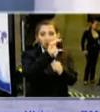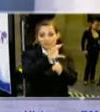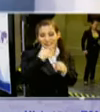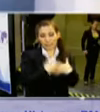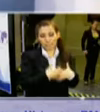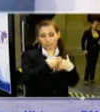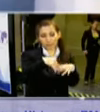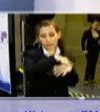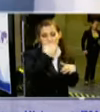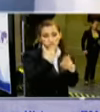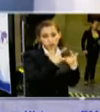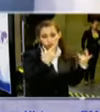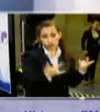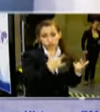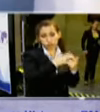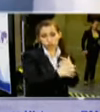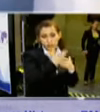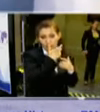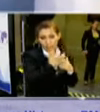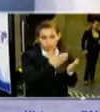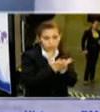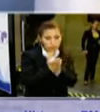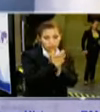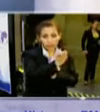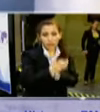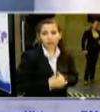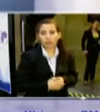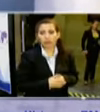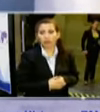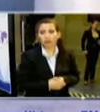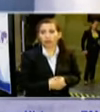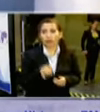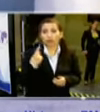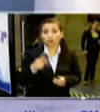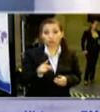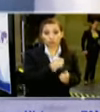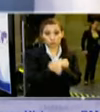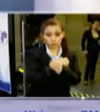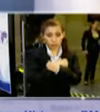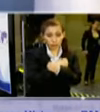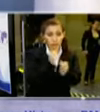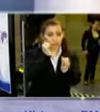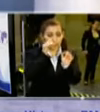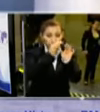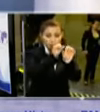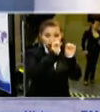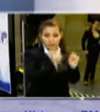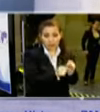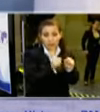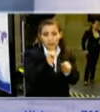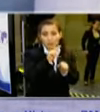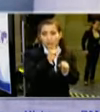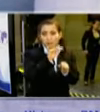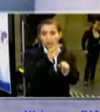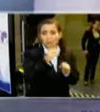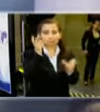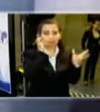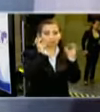empresa de consultoría económica y estrategias. Y gran parte de su vocación ha estado en el sector académico. Vamos a